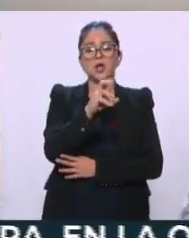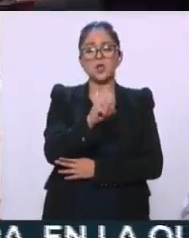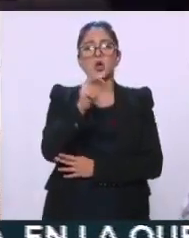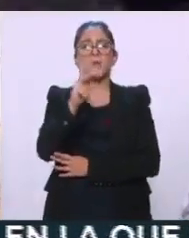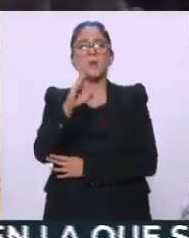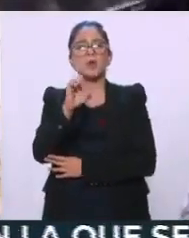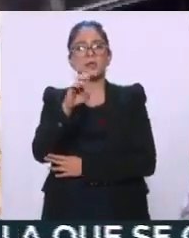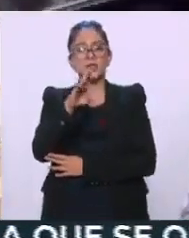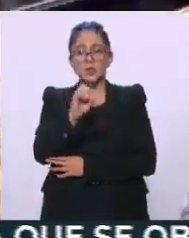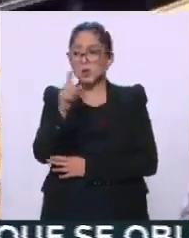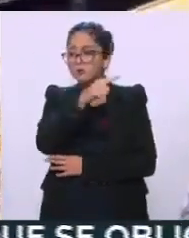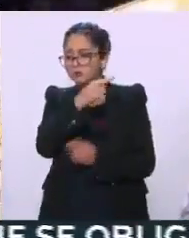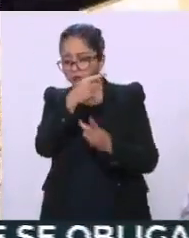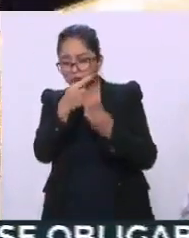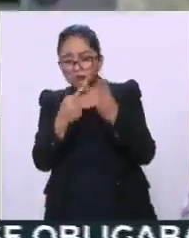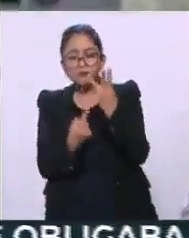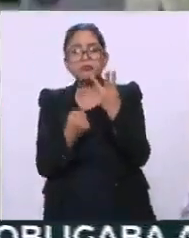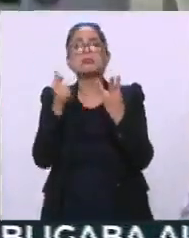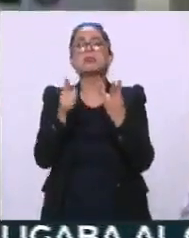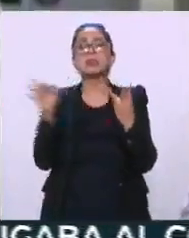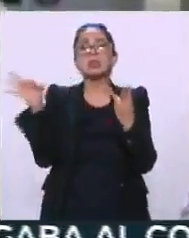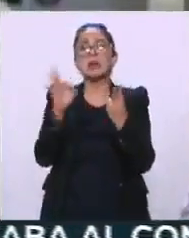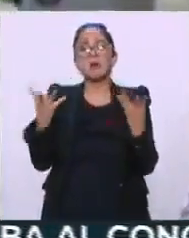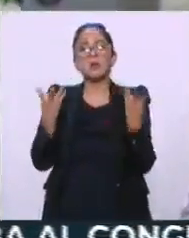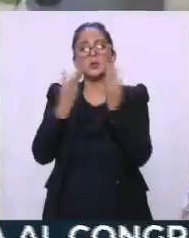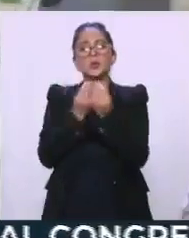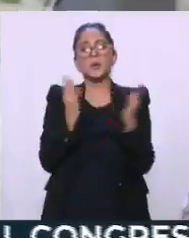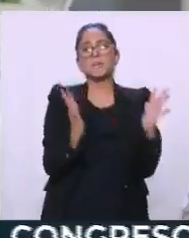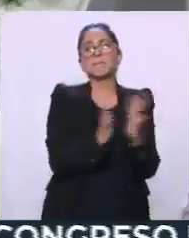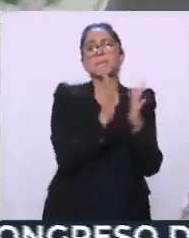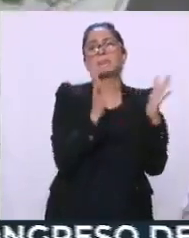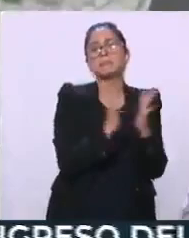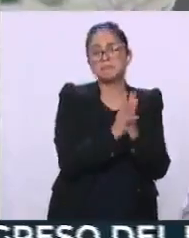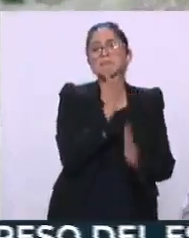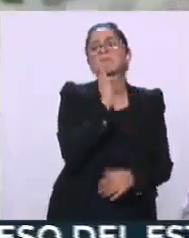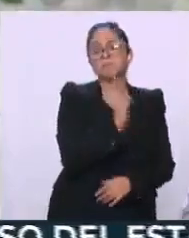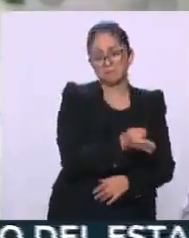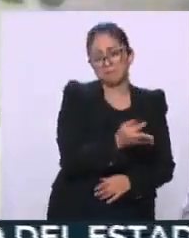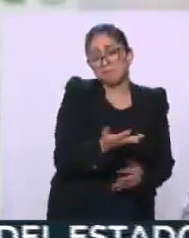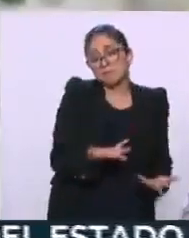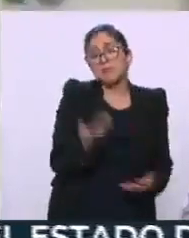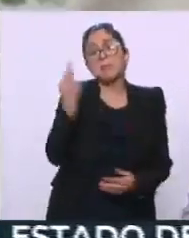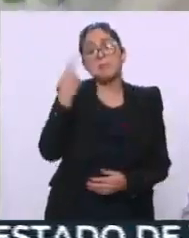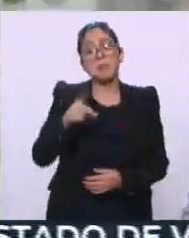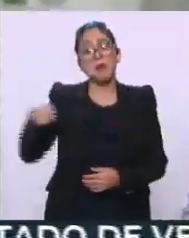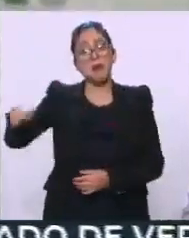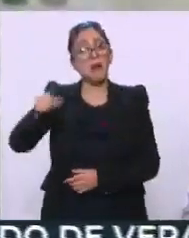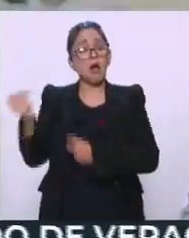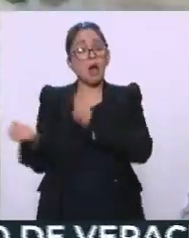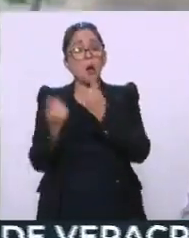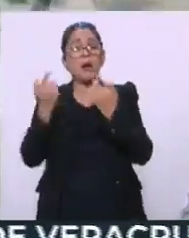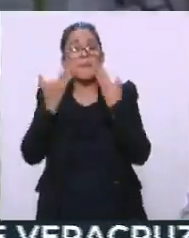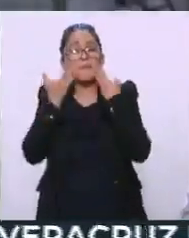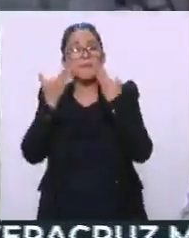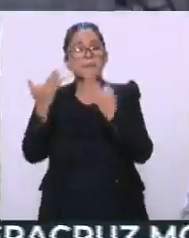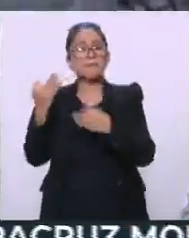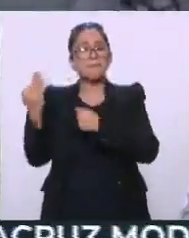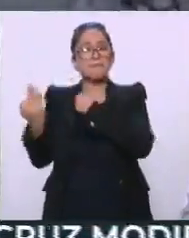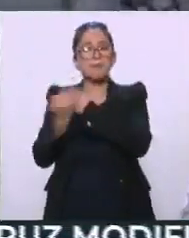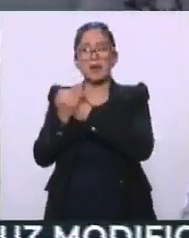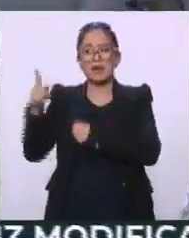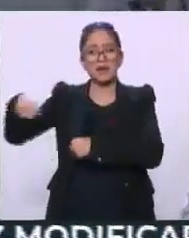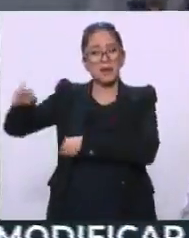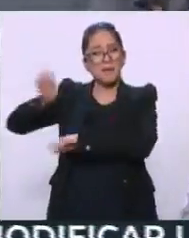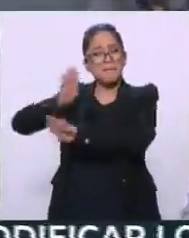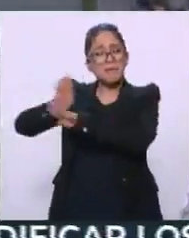los hechos que se le imputan dijo pudo haber participado. Asimismo, dio a conocer que testigos protegidos en Brasil detallaron